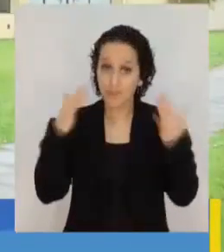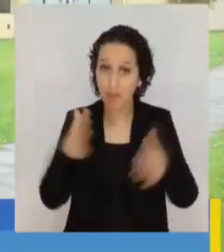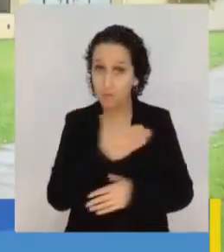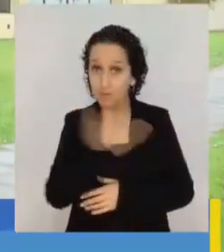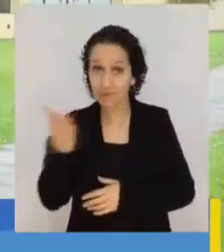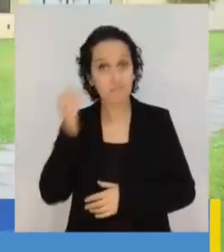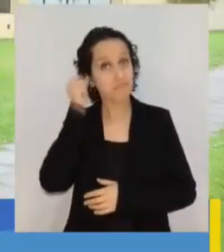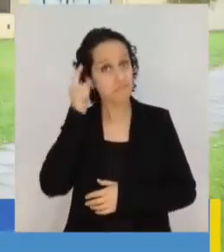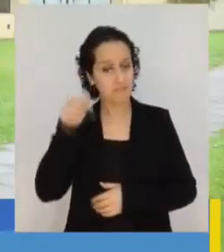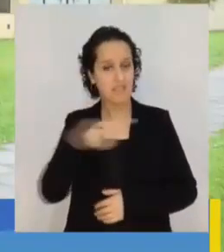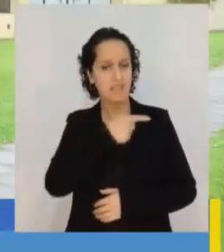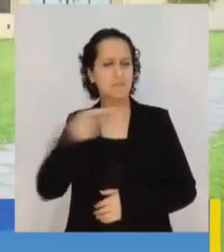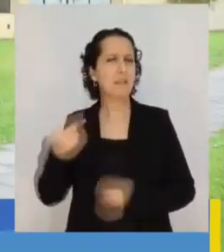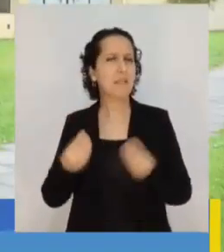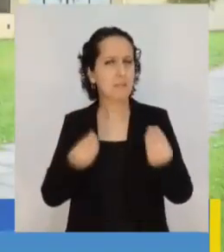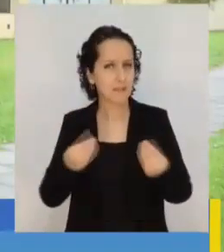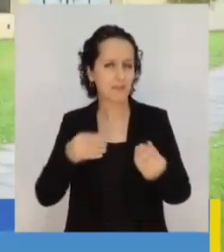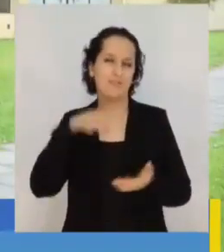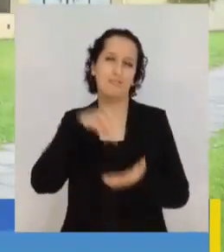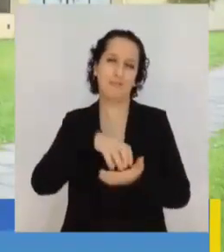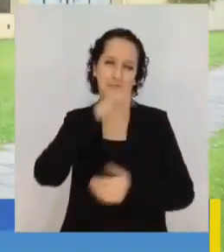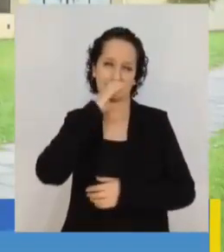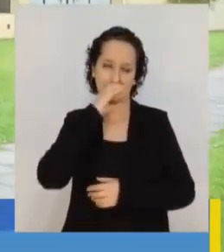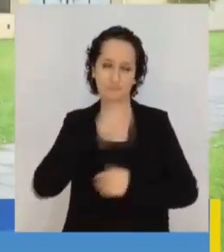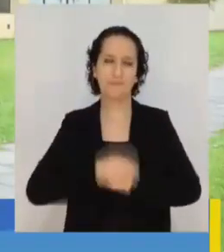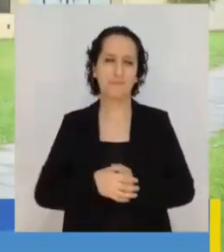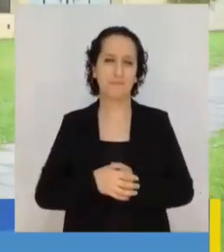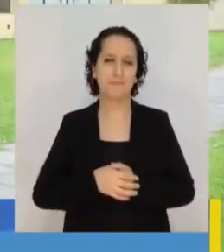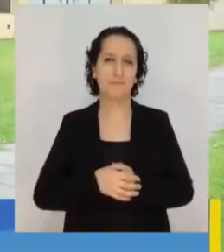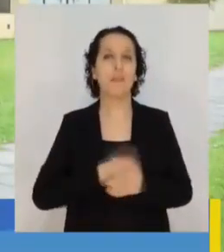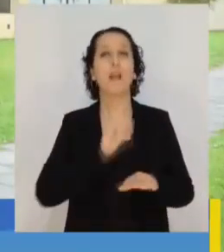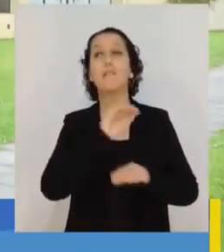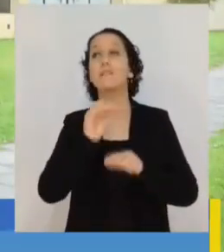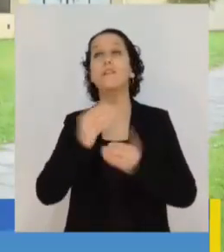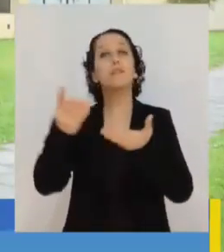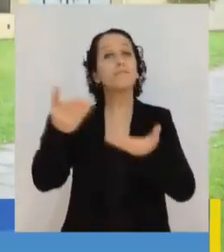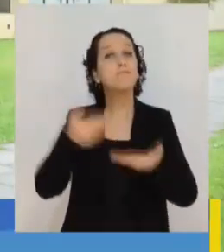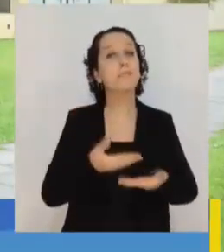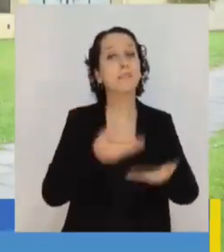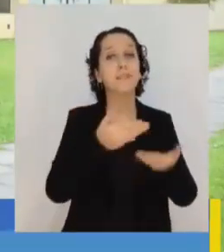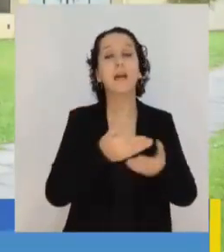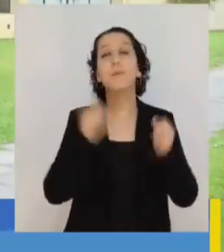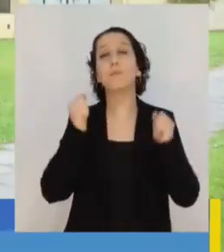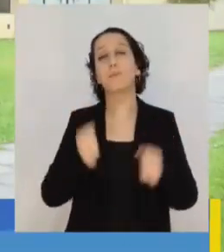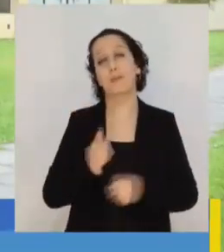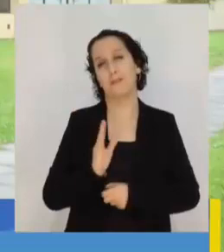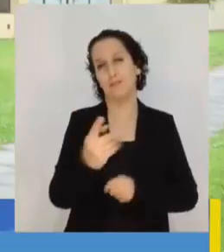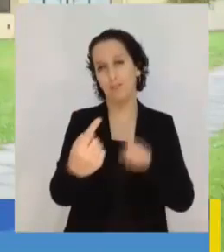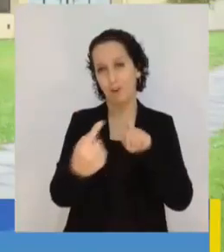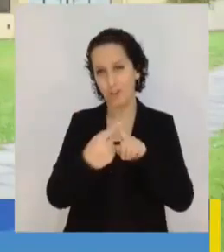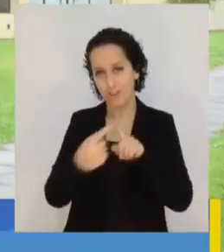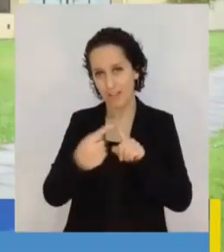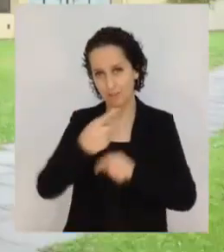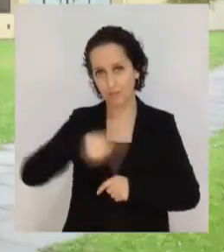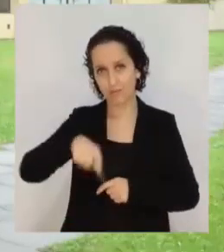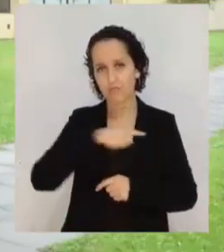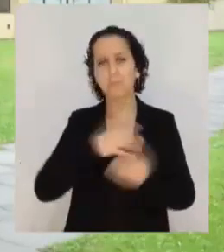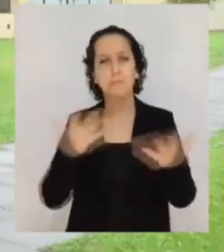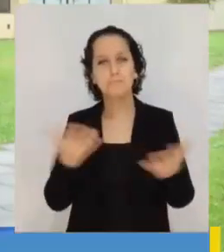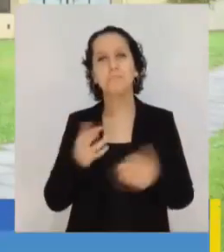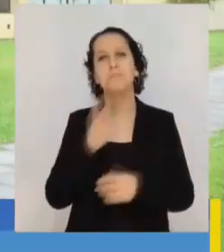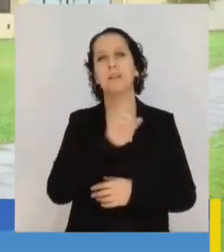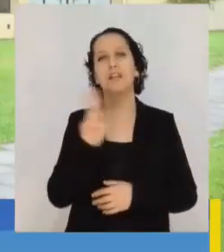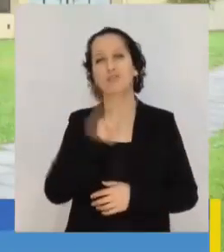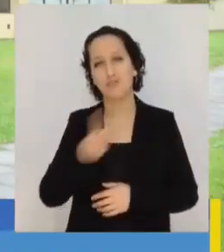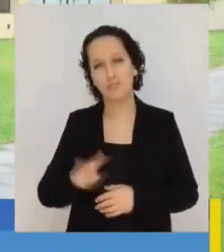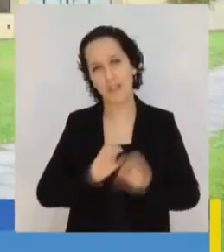de todo lo que ocurrió durante esta semana acá en la comuna penquista. Como siempre, las y los dejamos cordialmente invitados a que se mantengan en contacto con nosotros a través